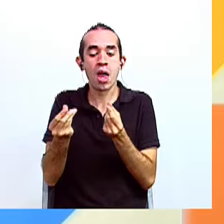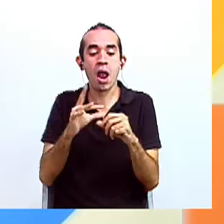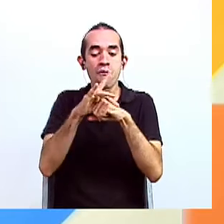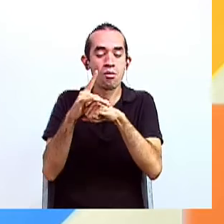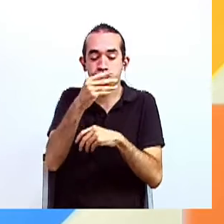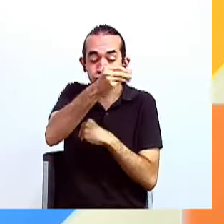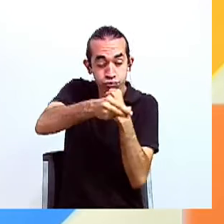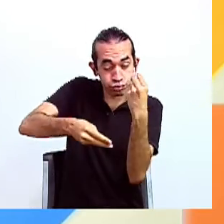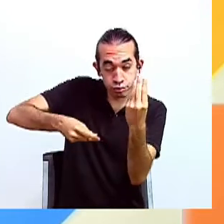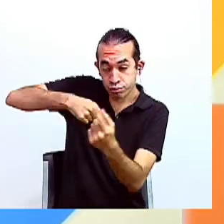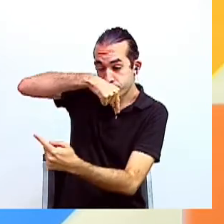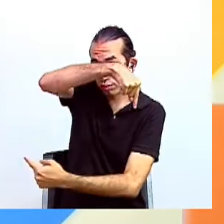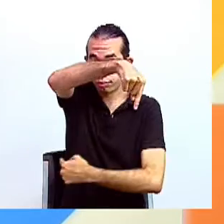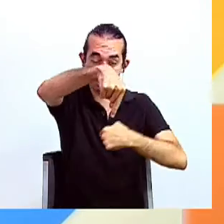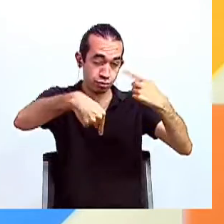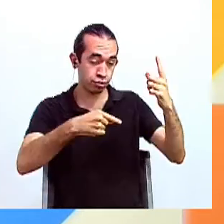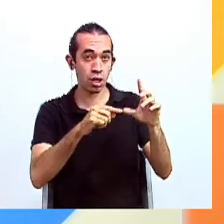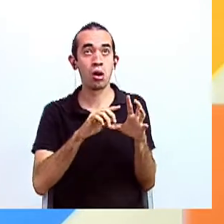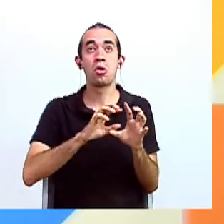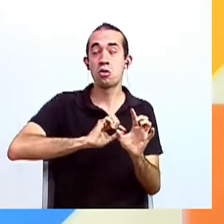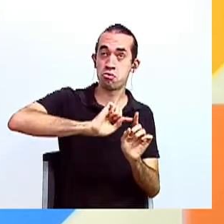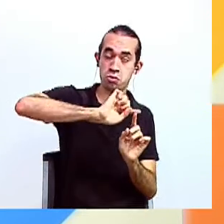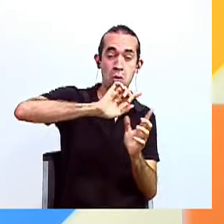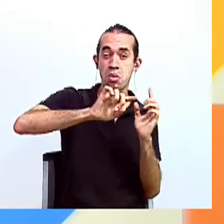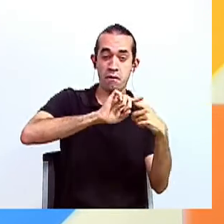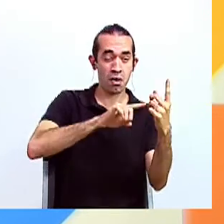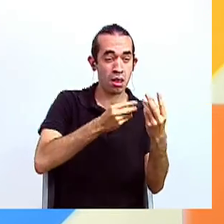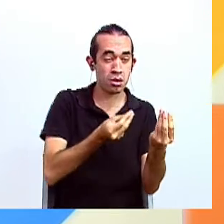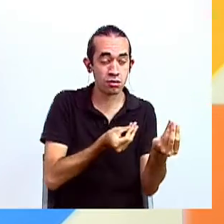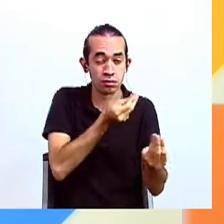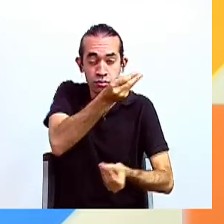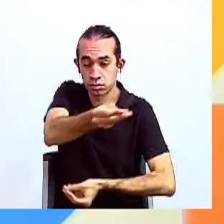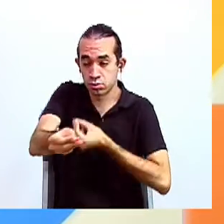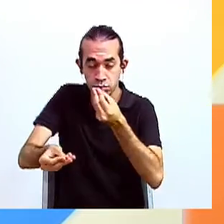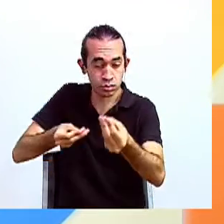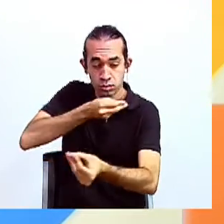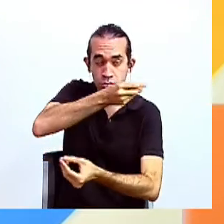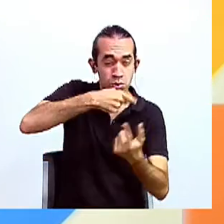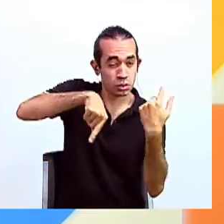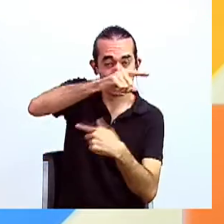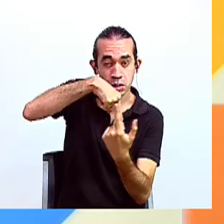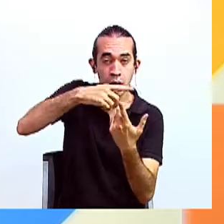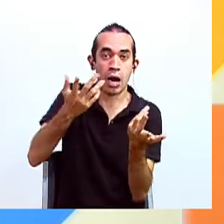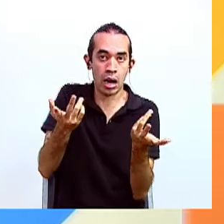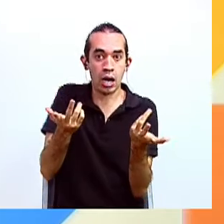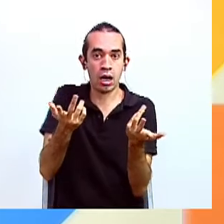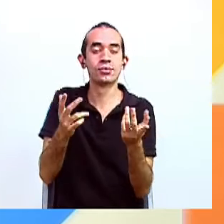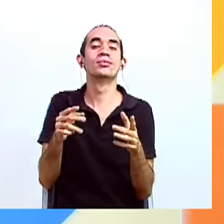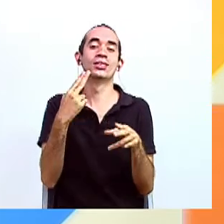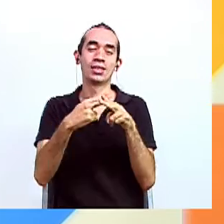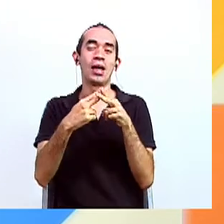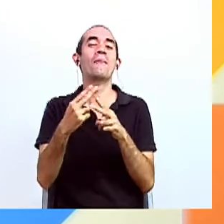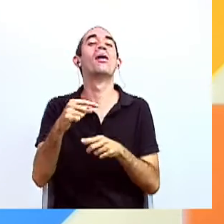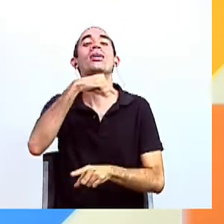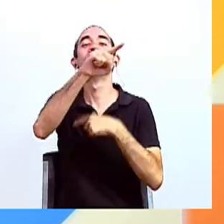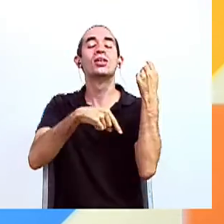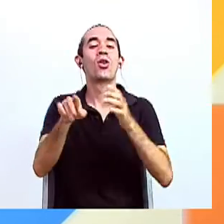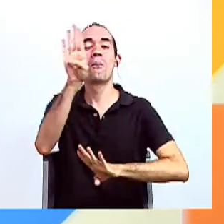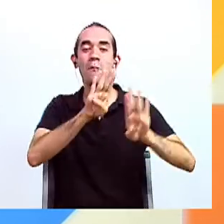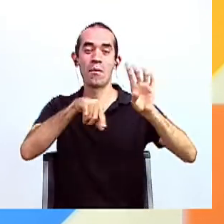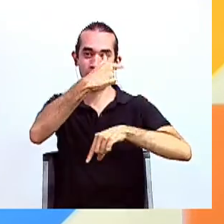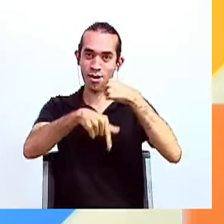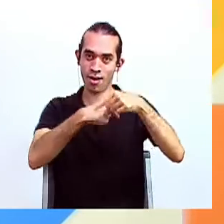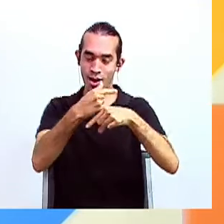que conocemos como un ciclo biogeoquímico. Recuerden que el ciclo es un proceso que se da